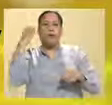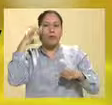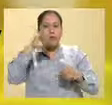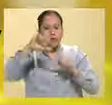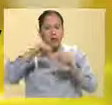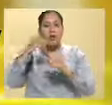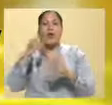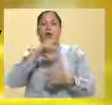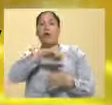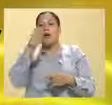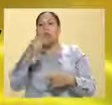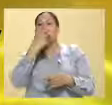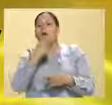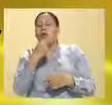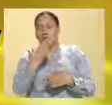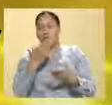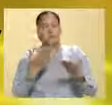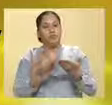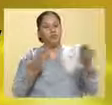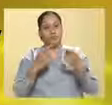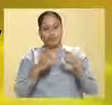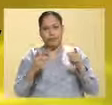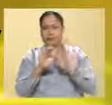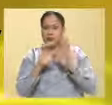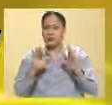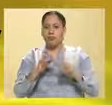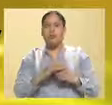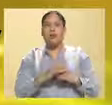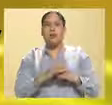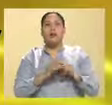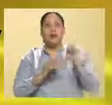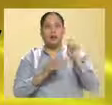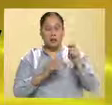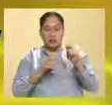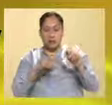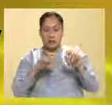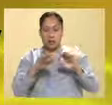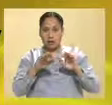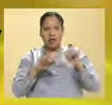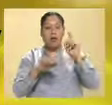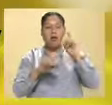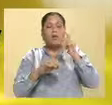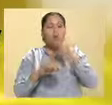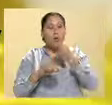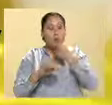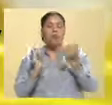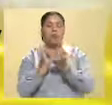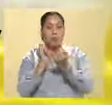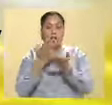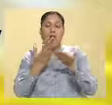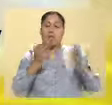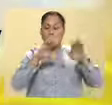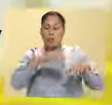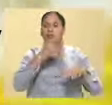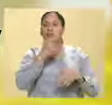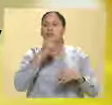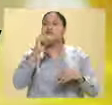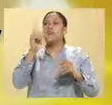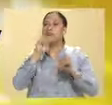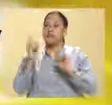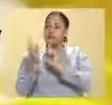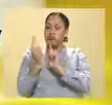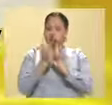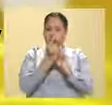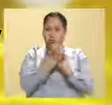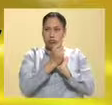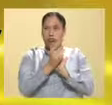hombres. Oh, Pero ya. hoy sabemos que, por ejemplo, el trabajo sexual de los varones también es muy importante y es